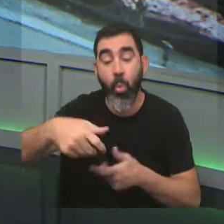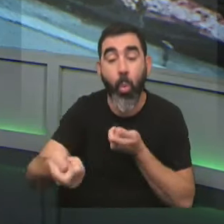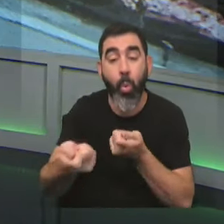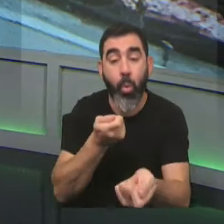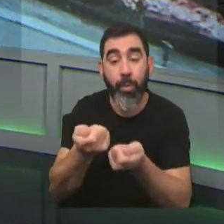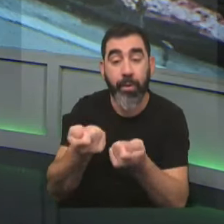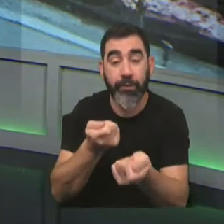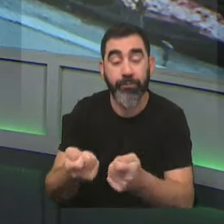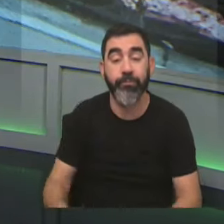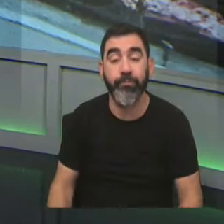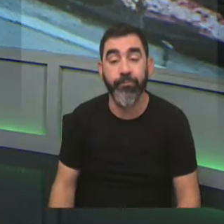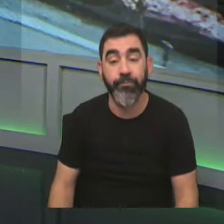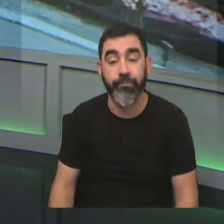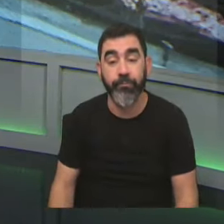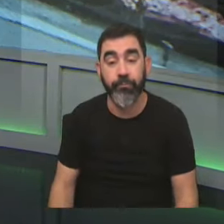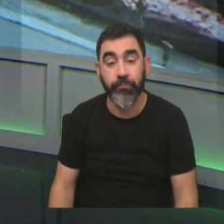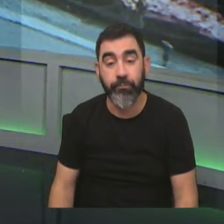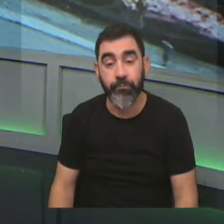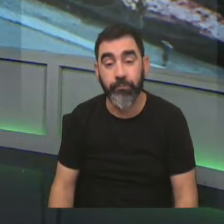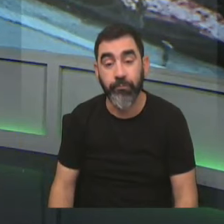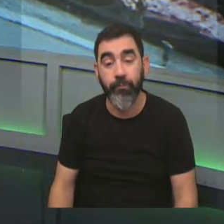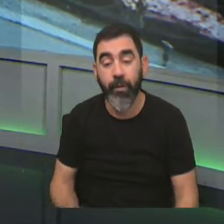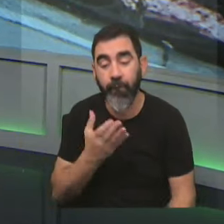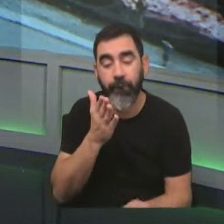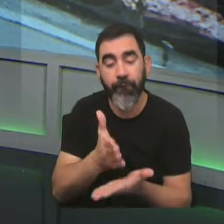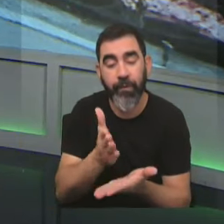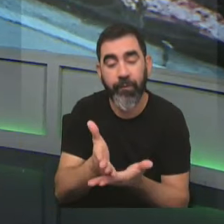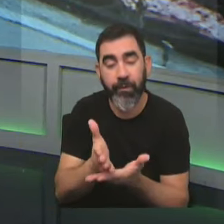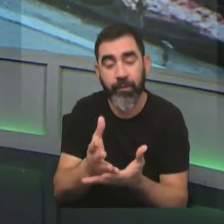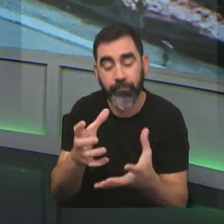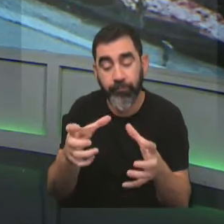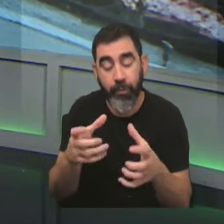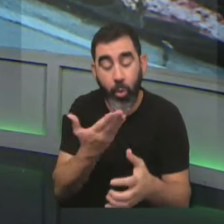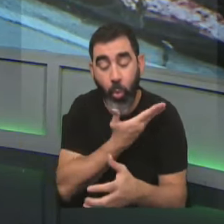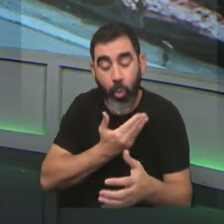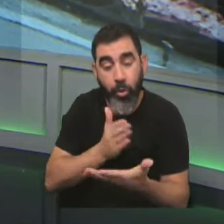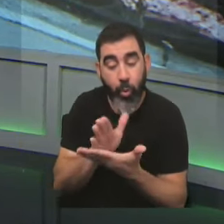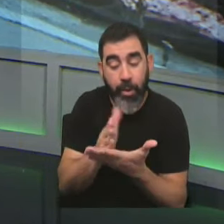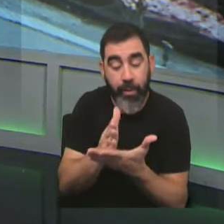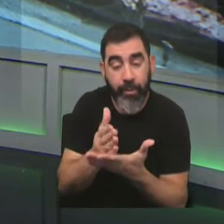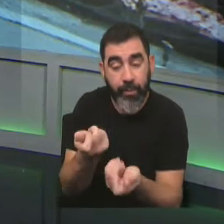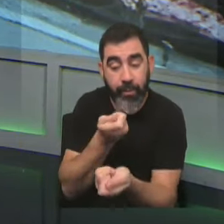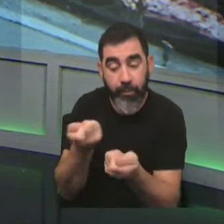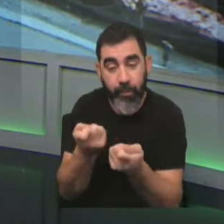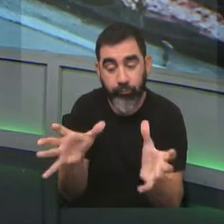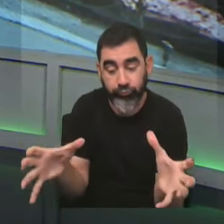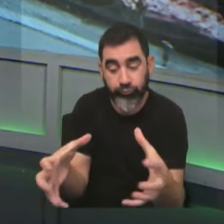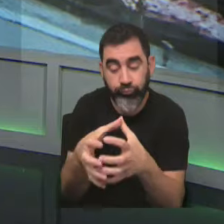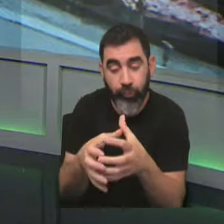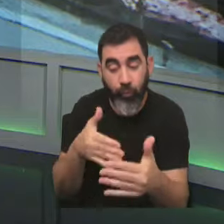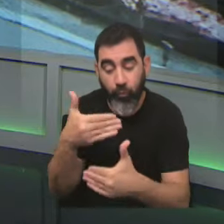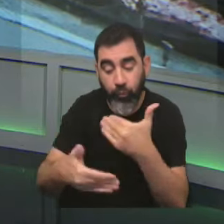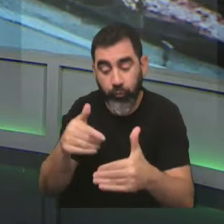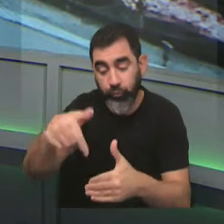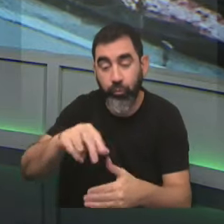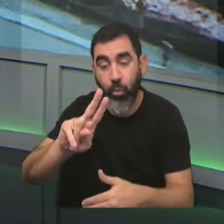agroalimentaria metropolitana y con esto se está favoreciendo al oligopolio de los intermediarios que están concentrando la operativa